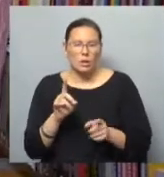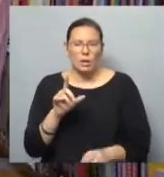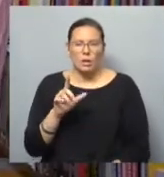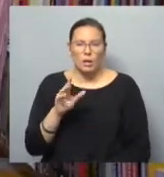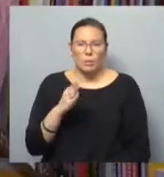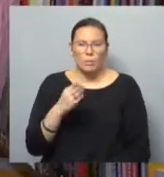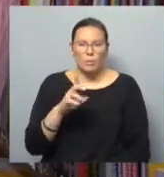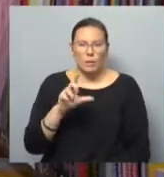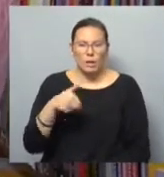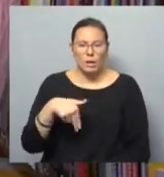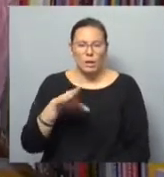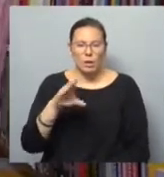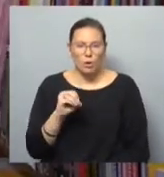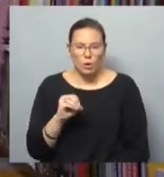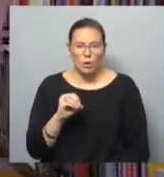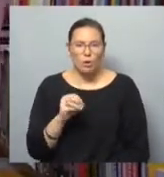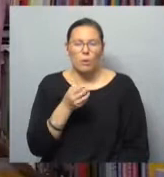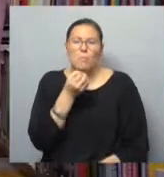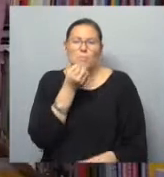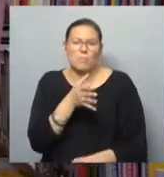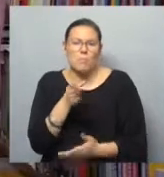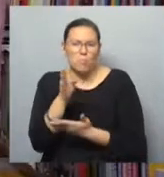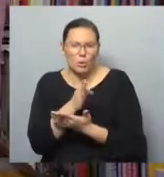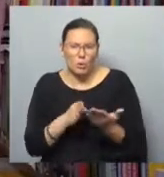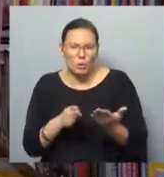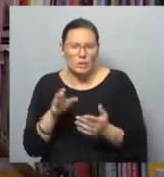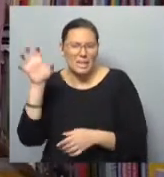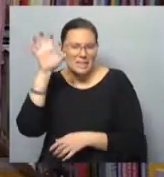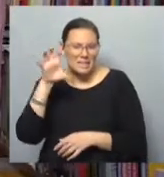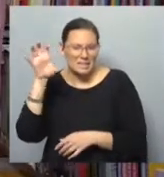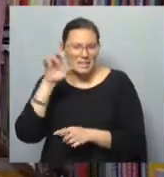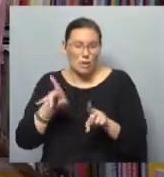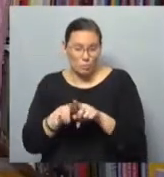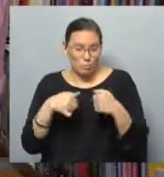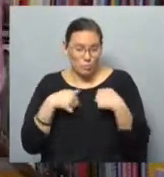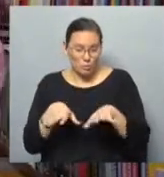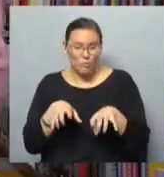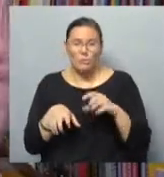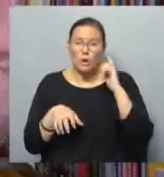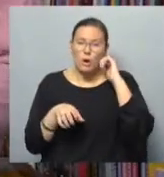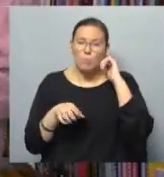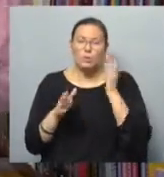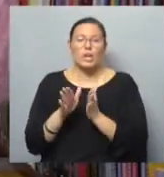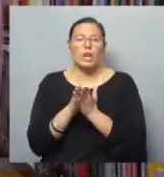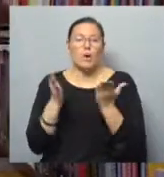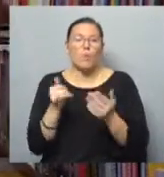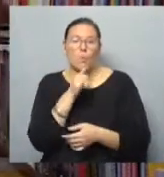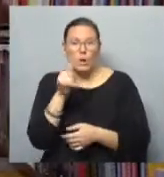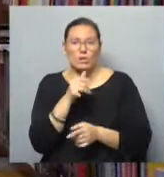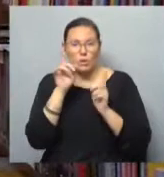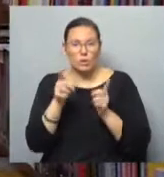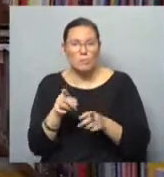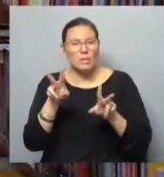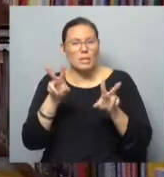Laura Blanco, que es una excelente poeta del cerro, como yo, ¿no? Porque la novela también toma